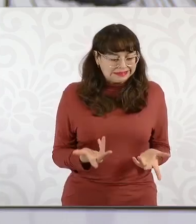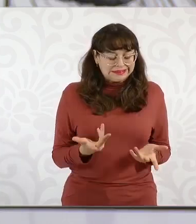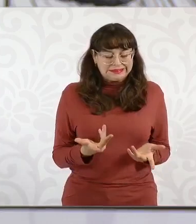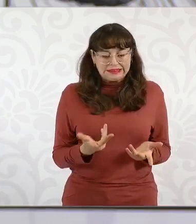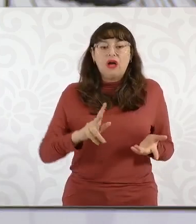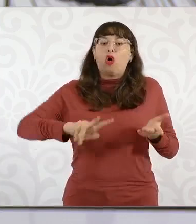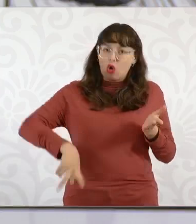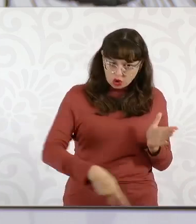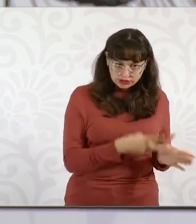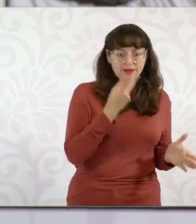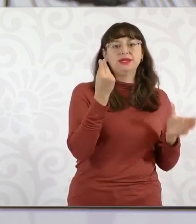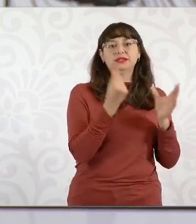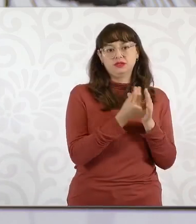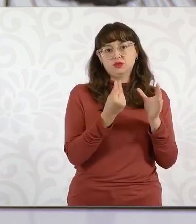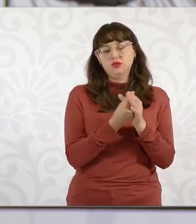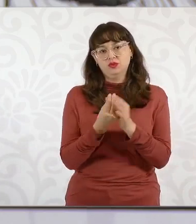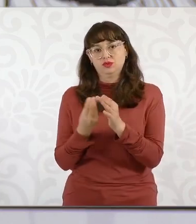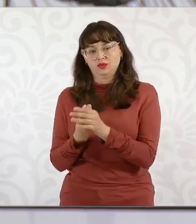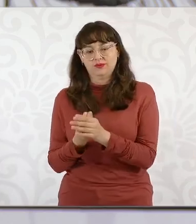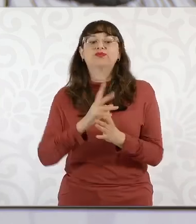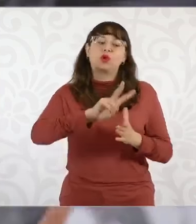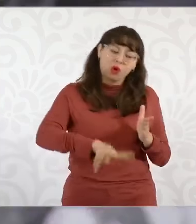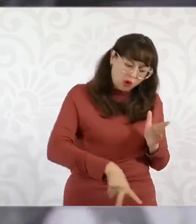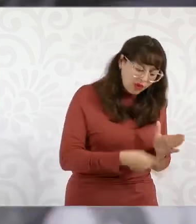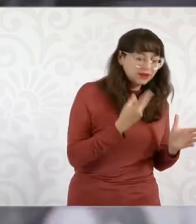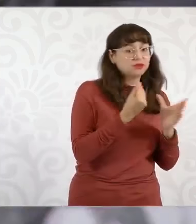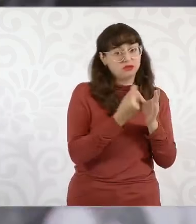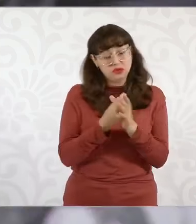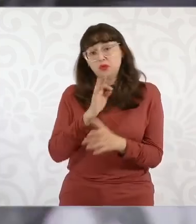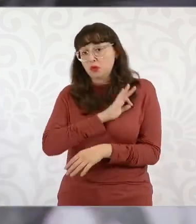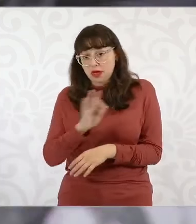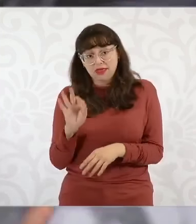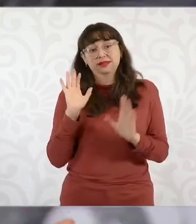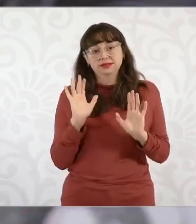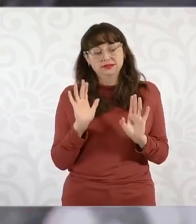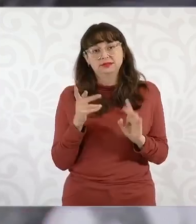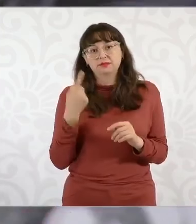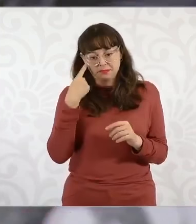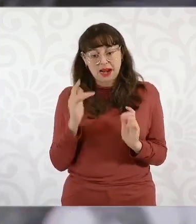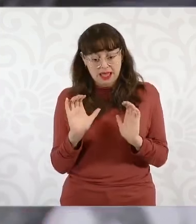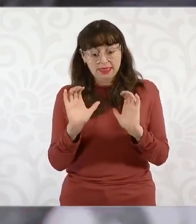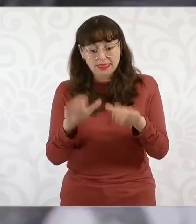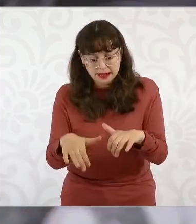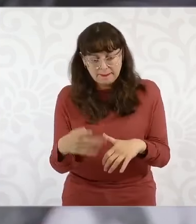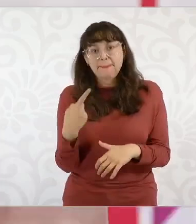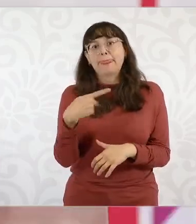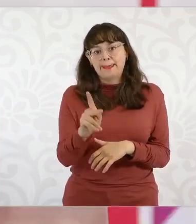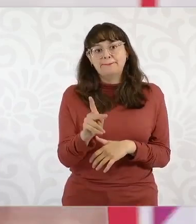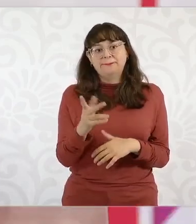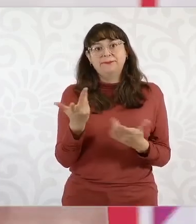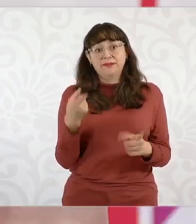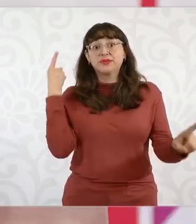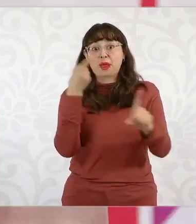Claro, es un propedéutico distinto cada vez, en los exámenes y demás. Pero el objetivo es que entren los jóvenes,